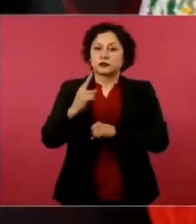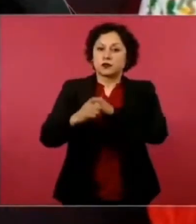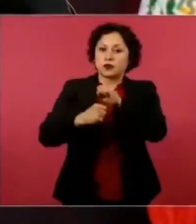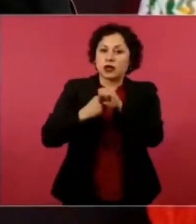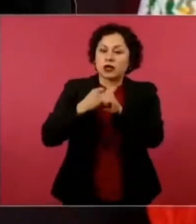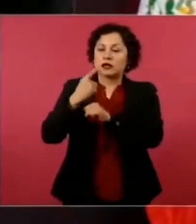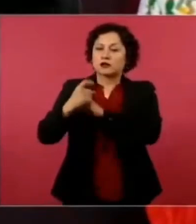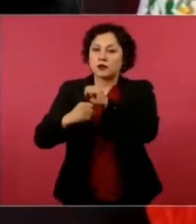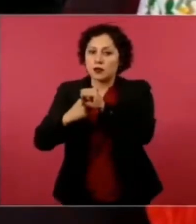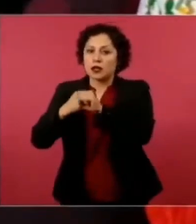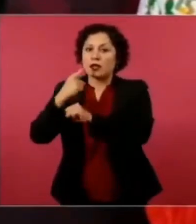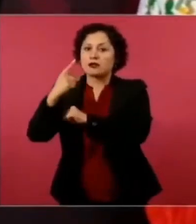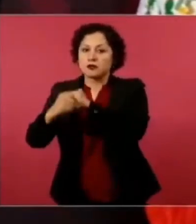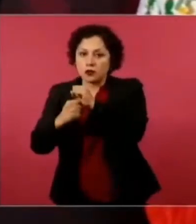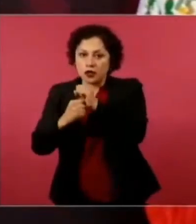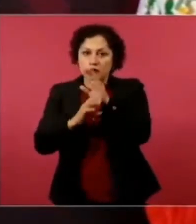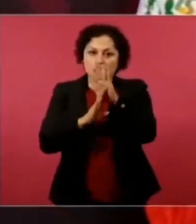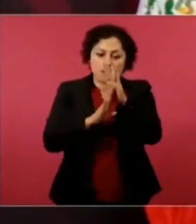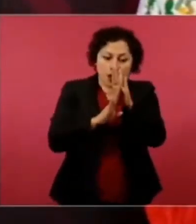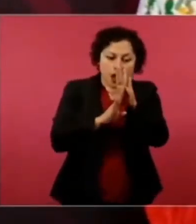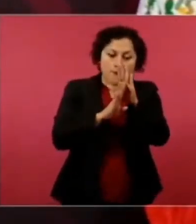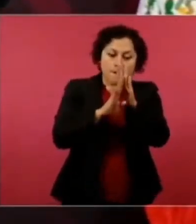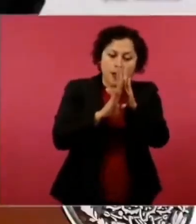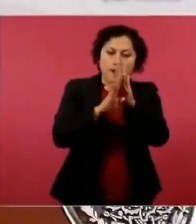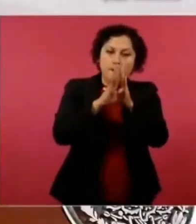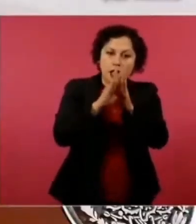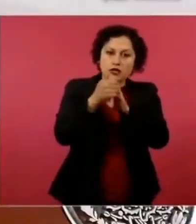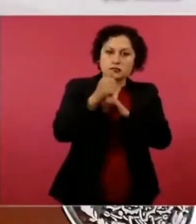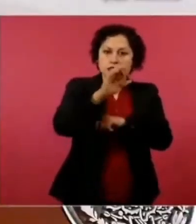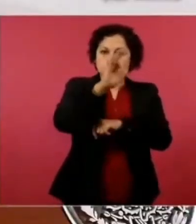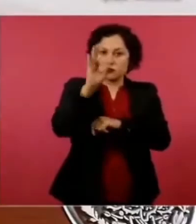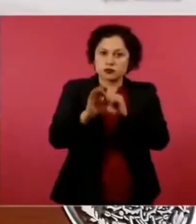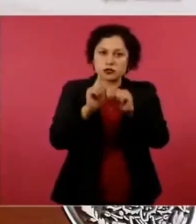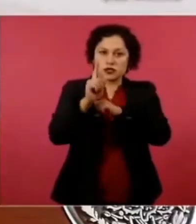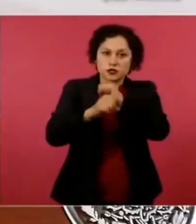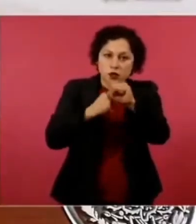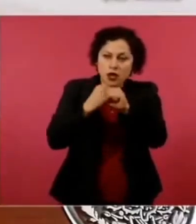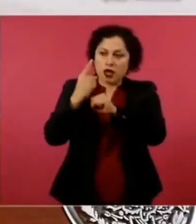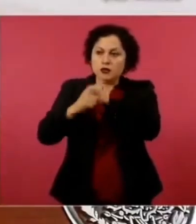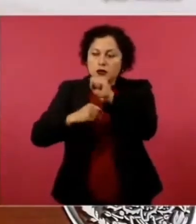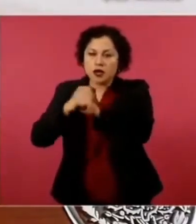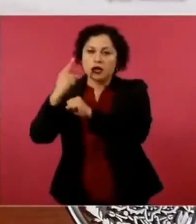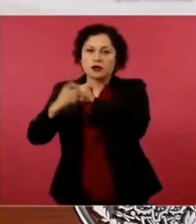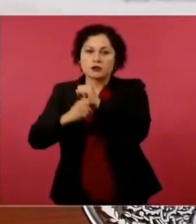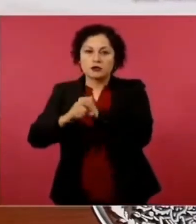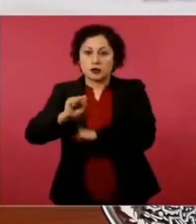Imagínense lo que es crecer 6% anual, sin inflación,